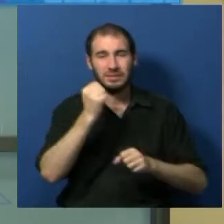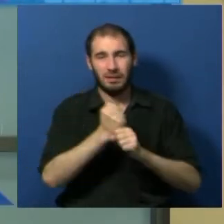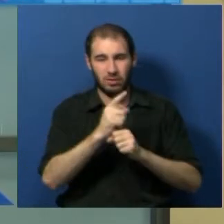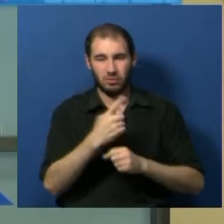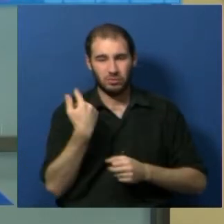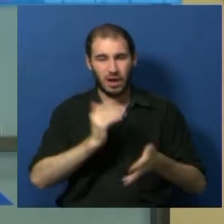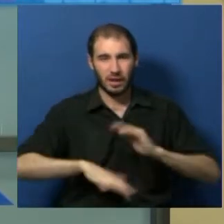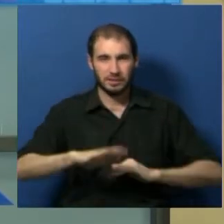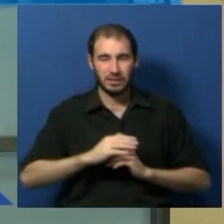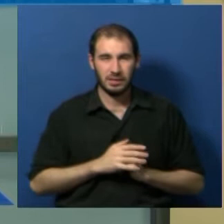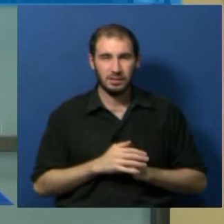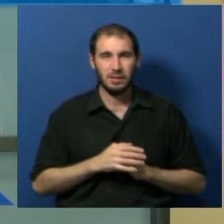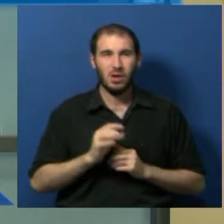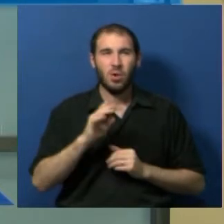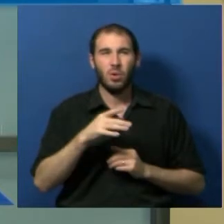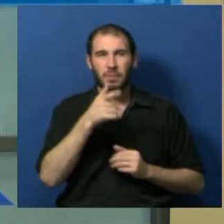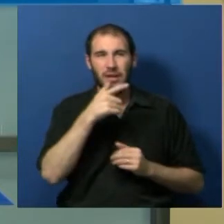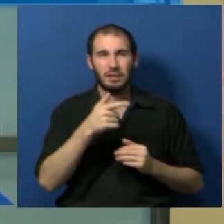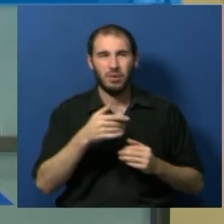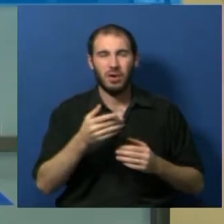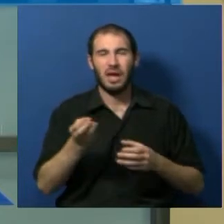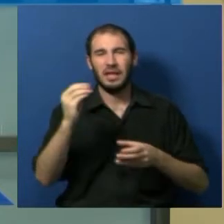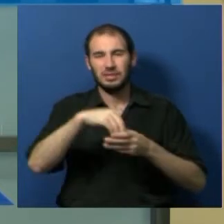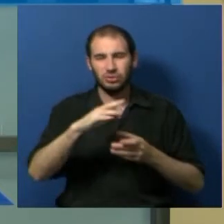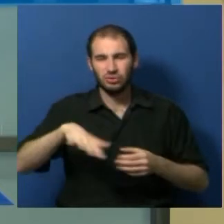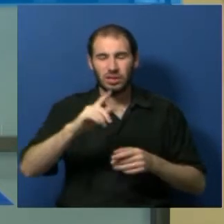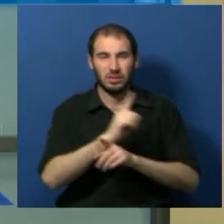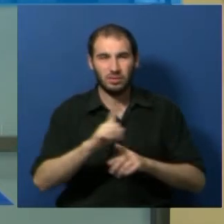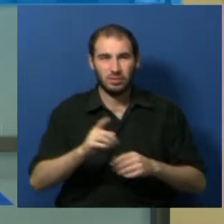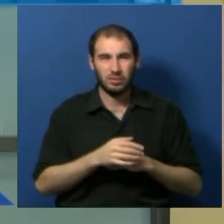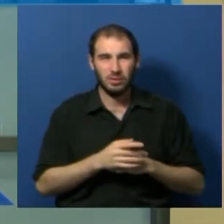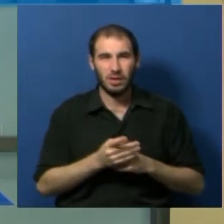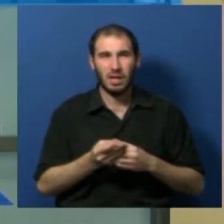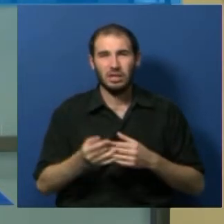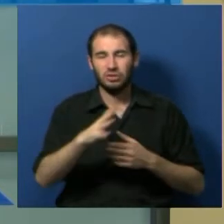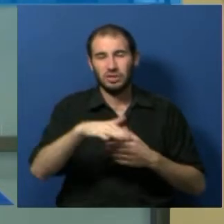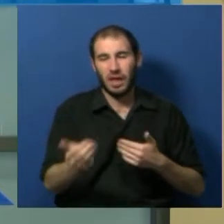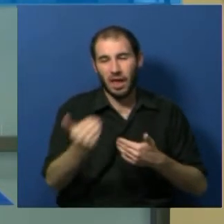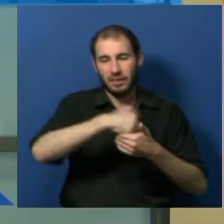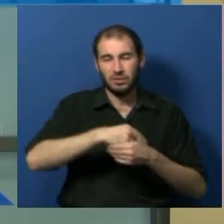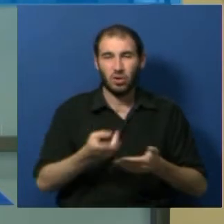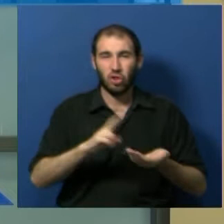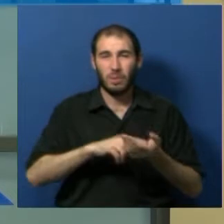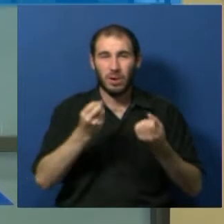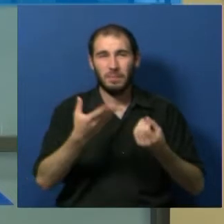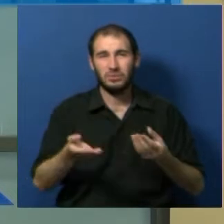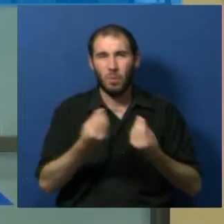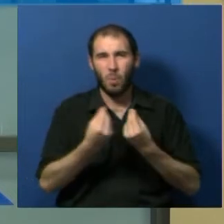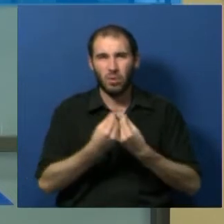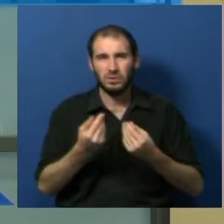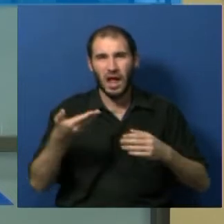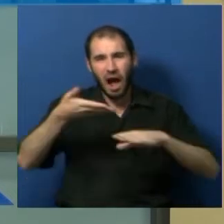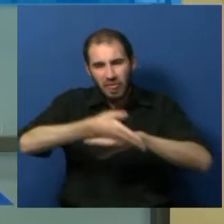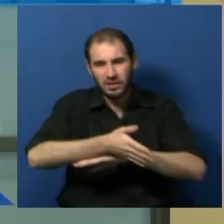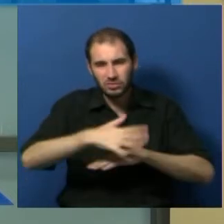hacemos ni siquiera es tendiente a la reinserción social, sino a la inserción social, porque mucha gente nunca ha estado inserta